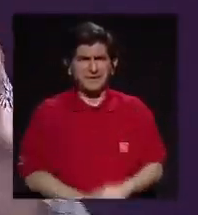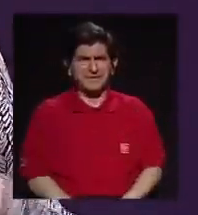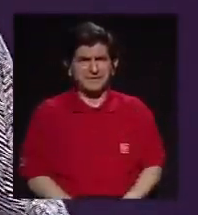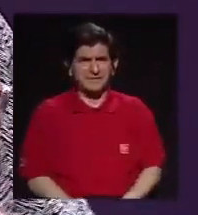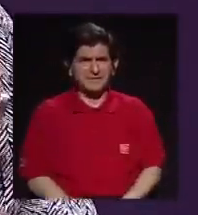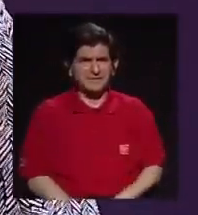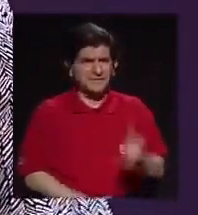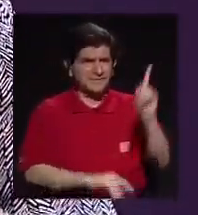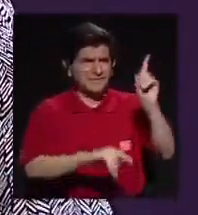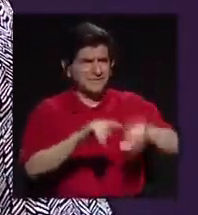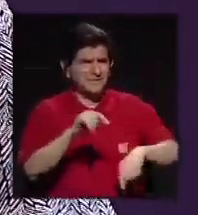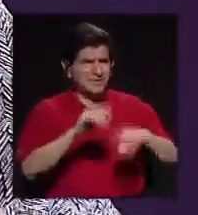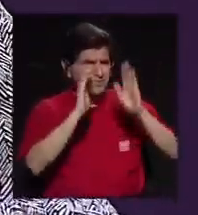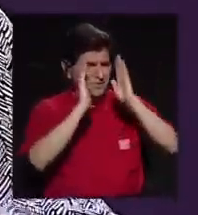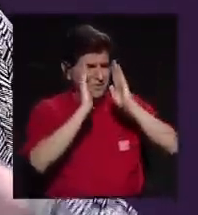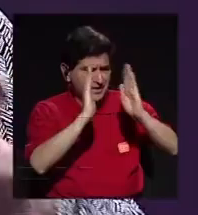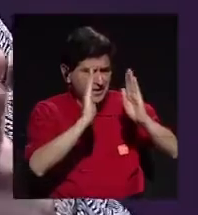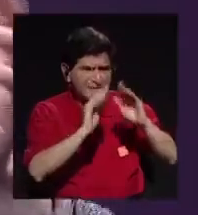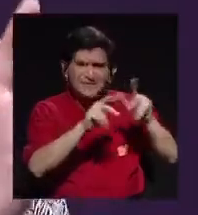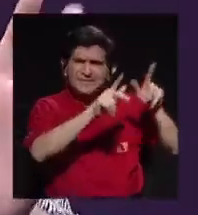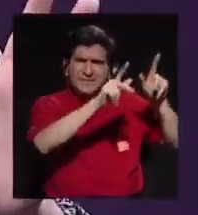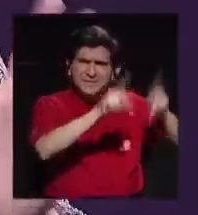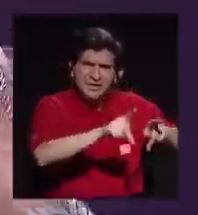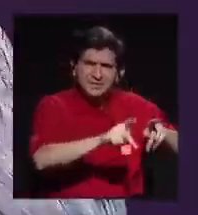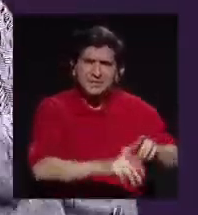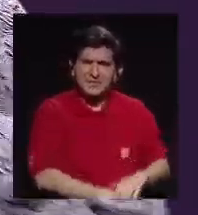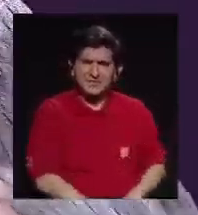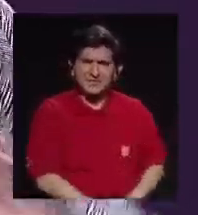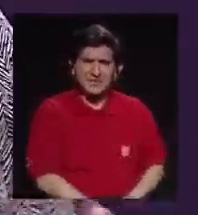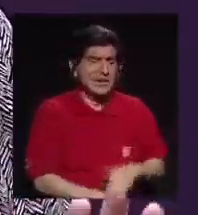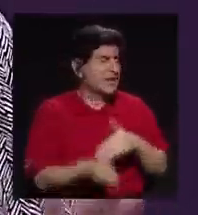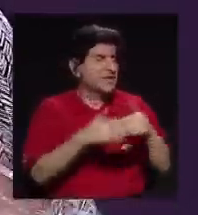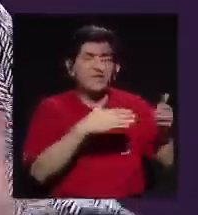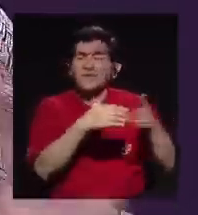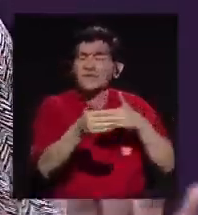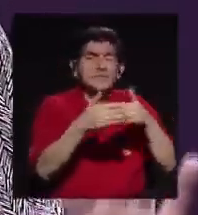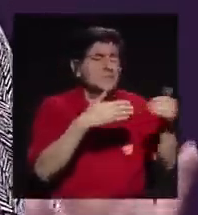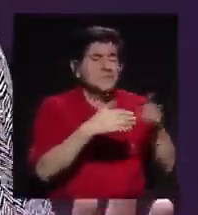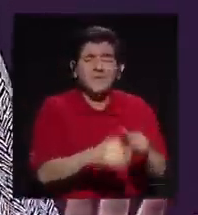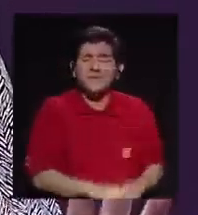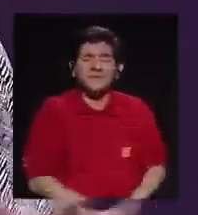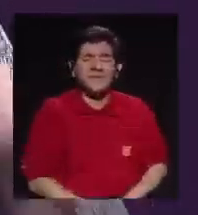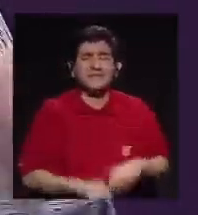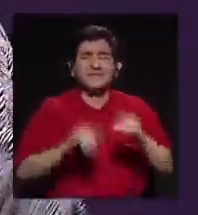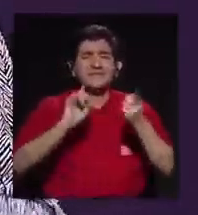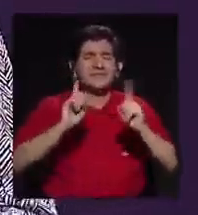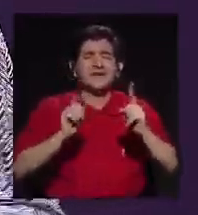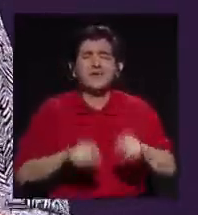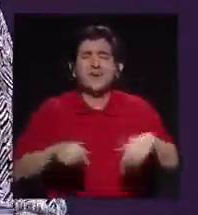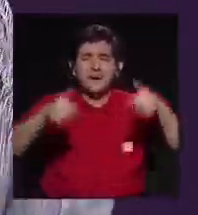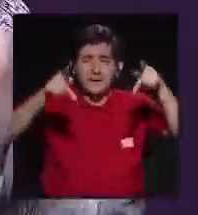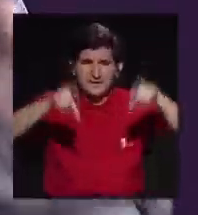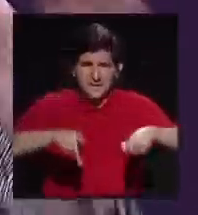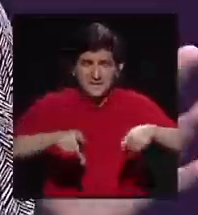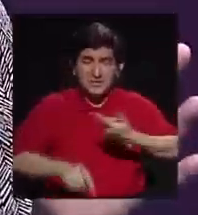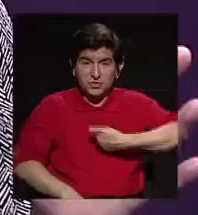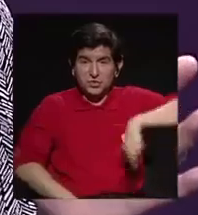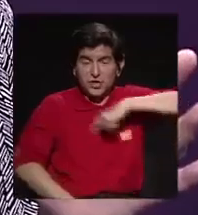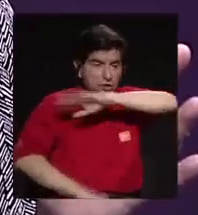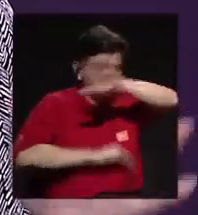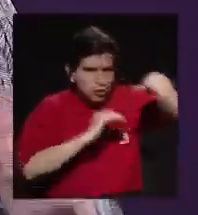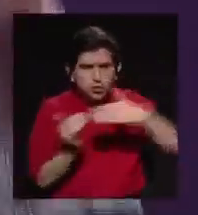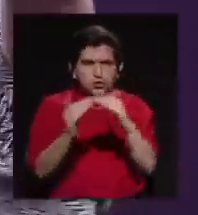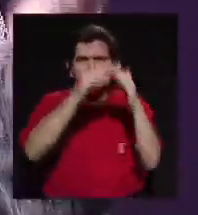no poder darle seguimiento a esa persona que elijo. Porque independientemente del Alvarado que quede, nos va a tocar a toda